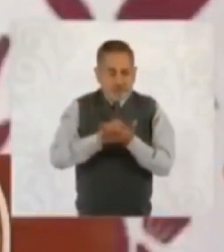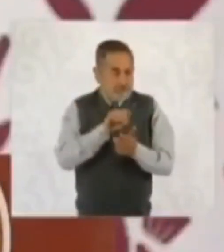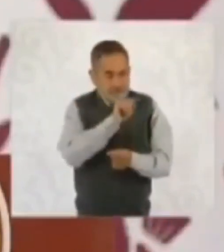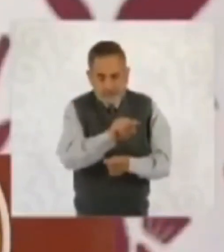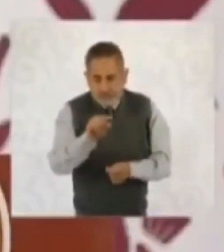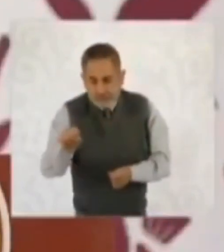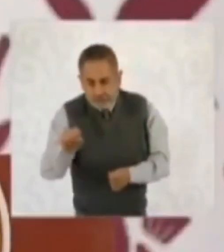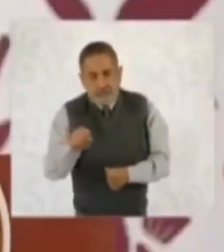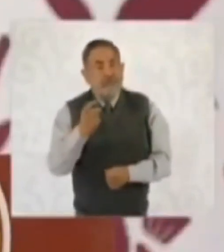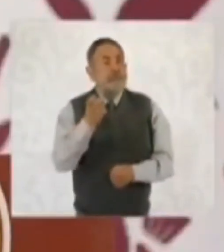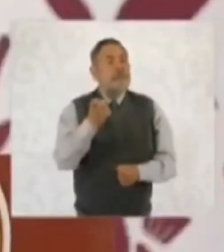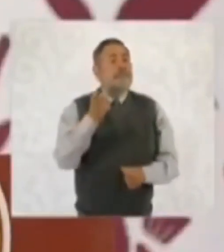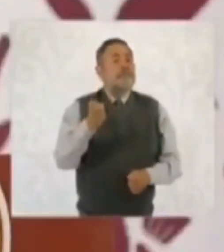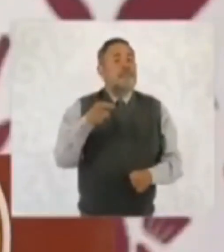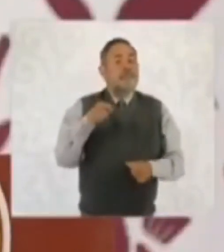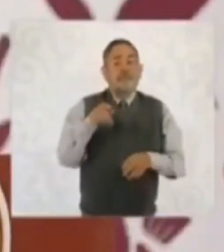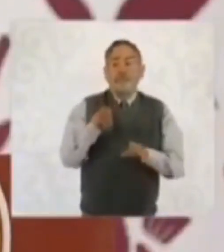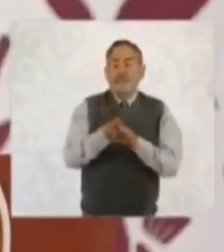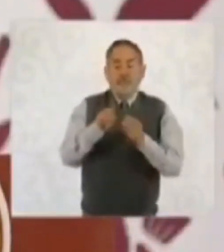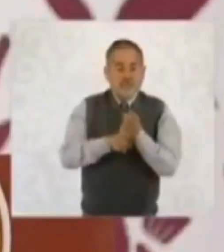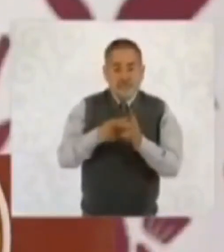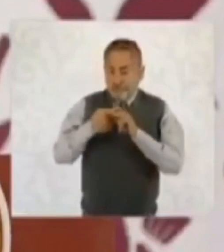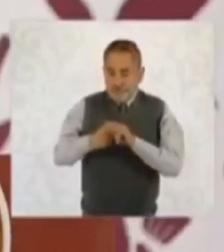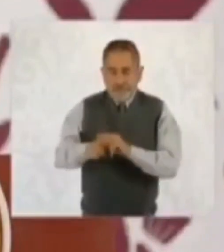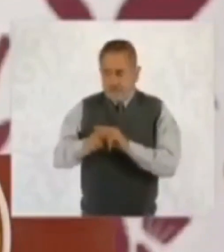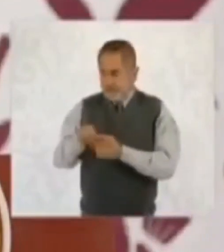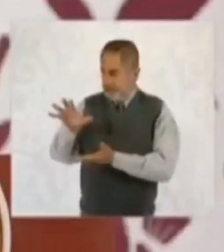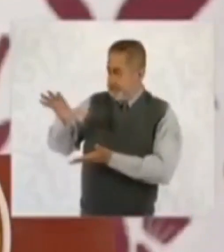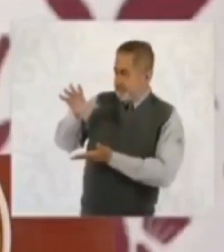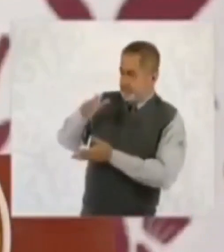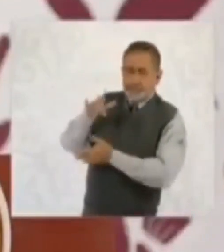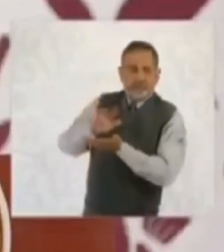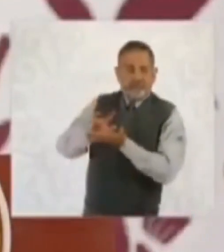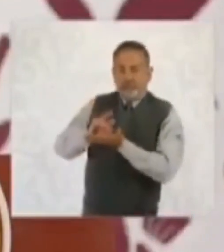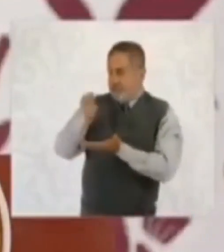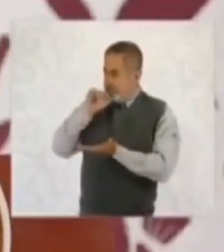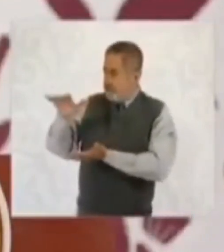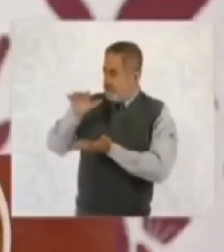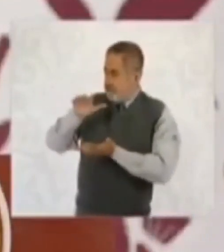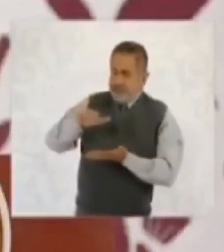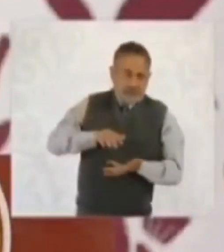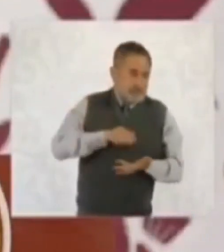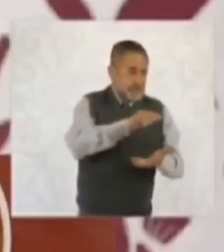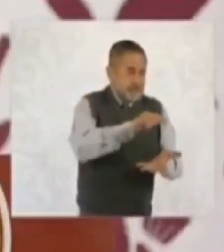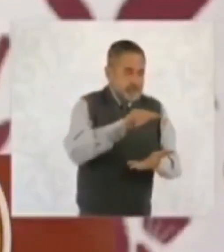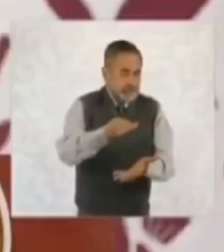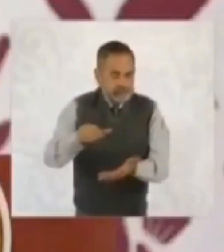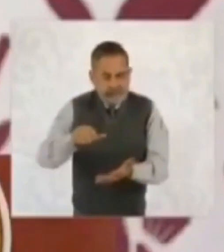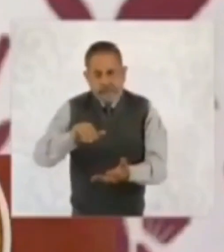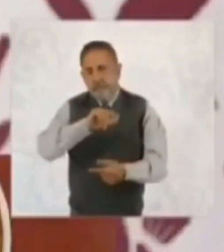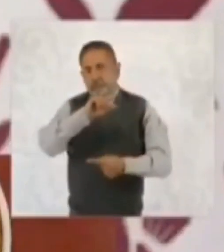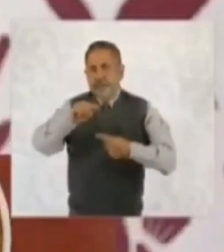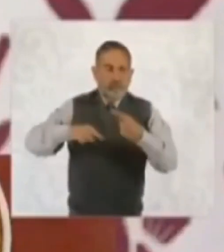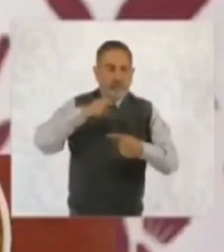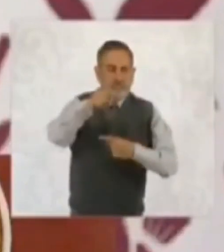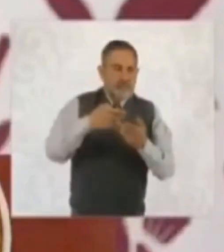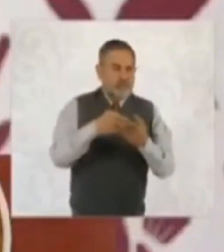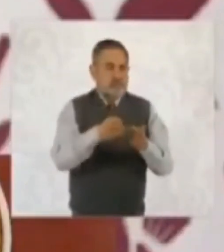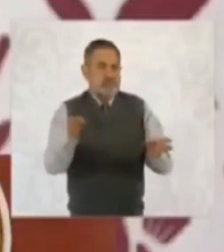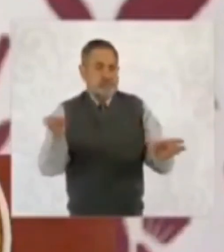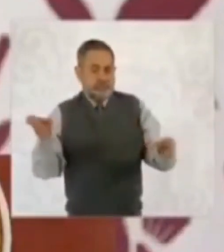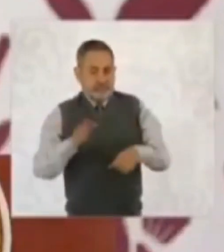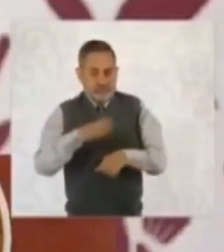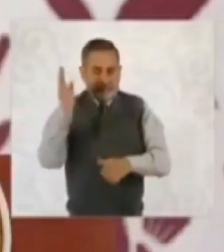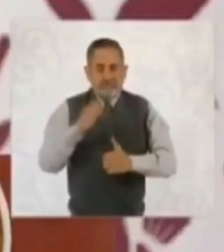se va a iniciar con los medicamentos para ese programa y probablemente después seguiremos ampliándolo.